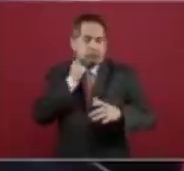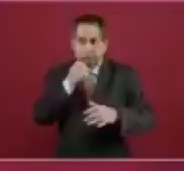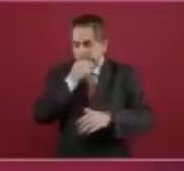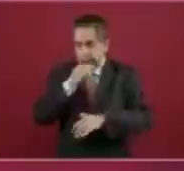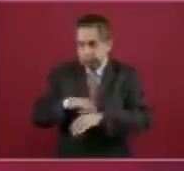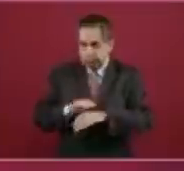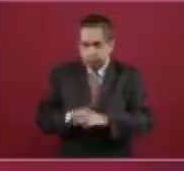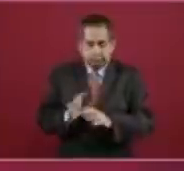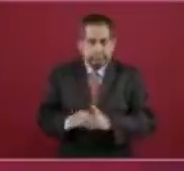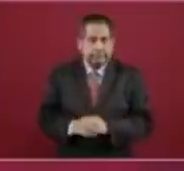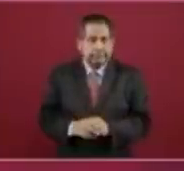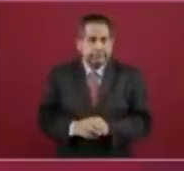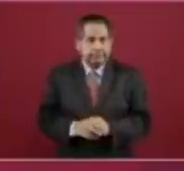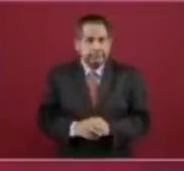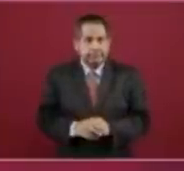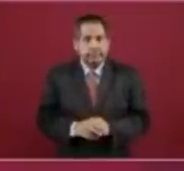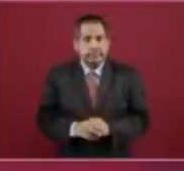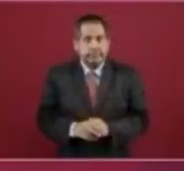que